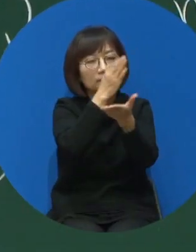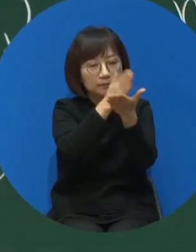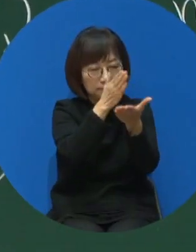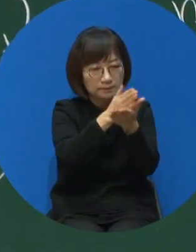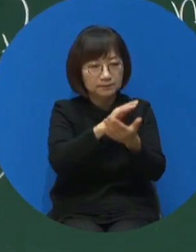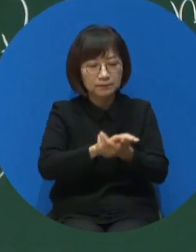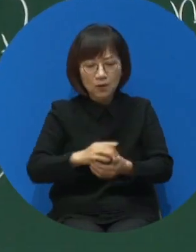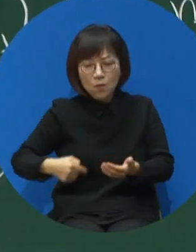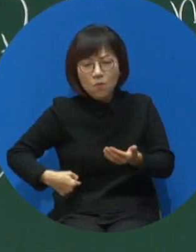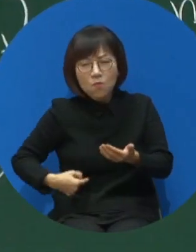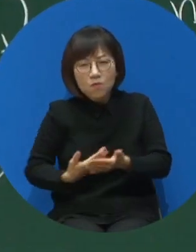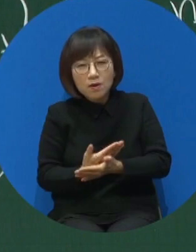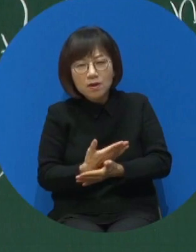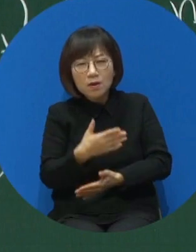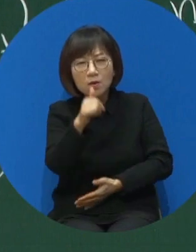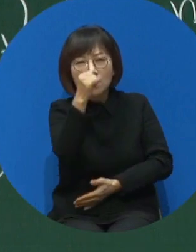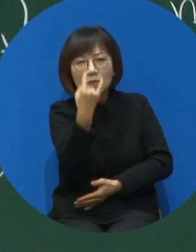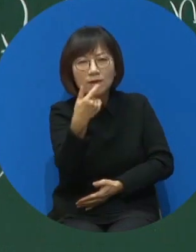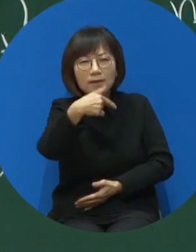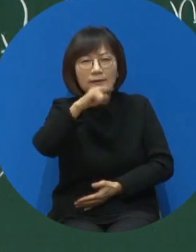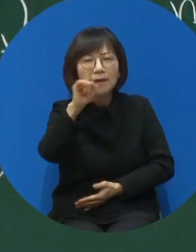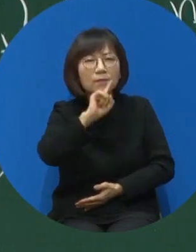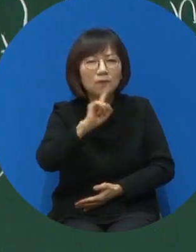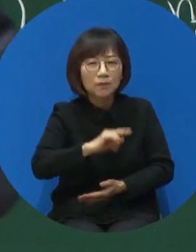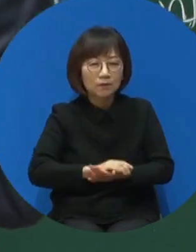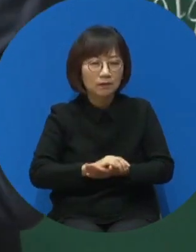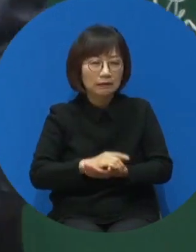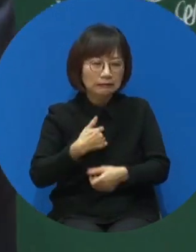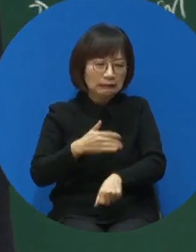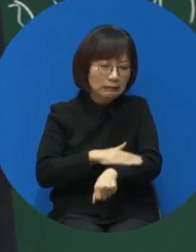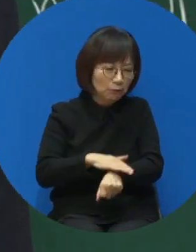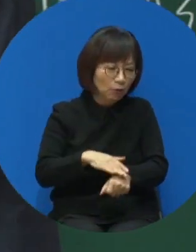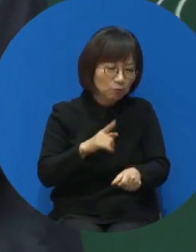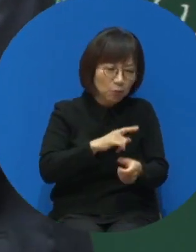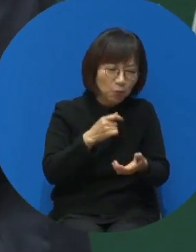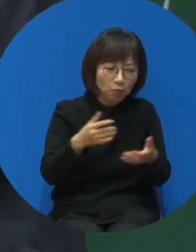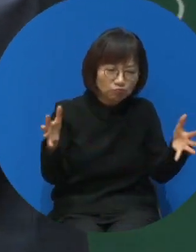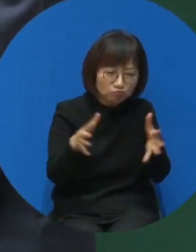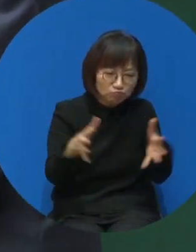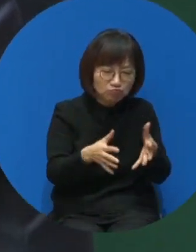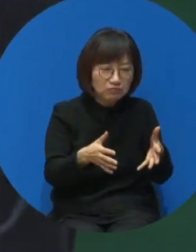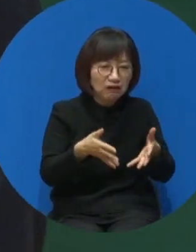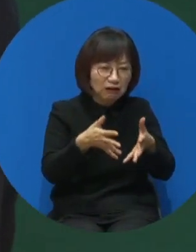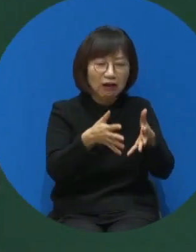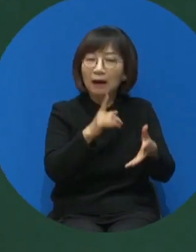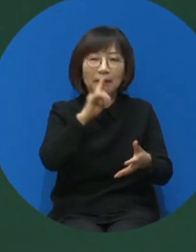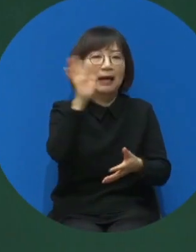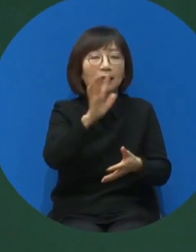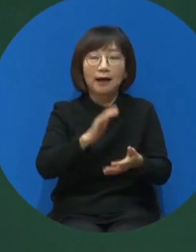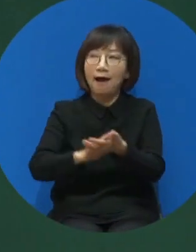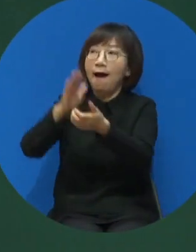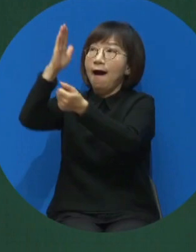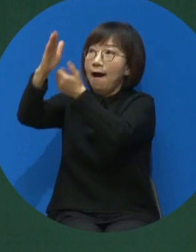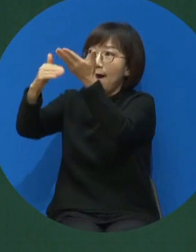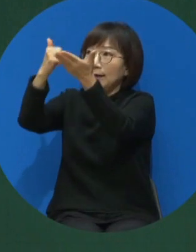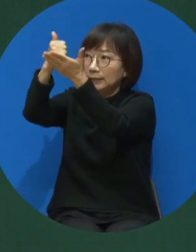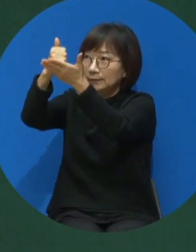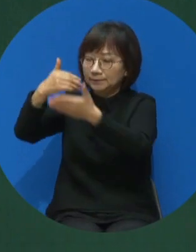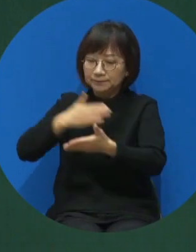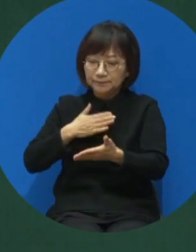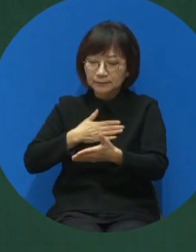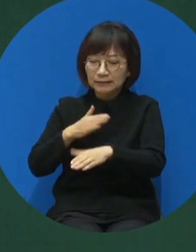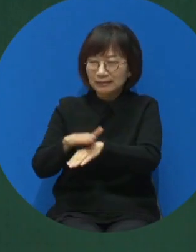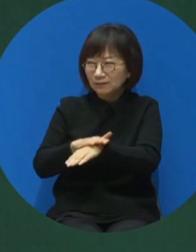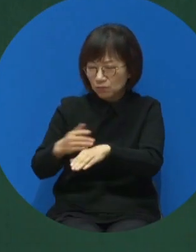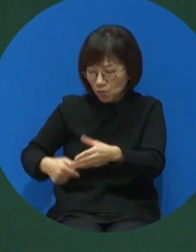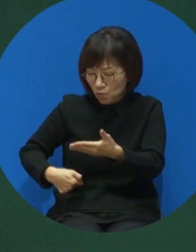que nos han impedido meta cuando ustedes salgan al mundo se van a dar cuenta que hay organizaciones muy extrañas diciendo que hay que reunirse y arrepentirse de